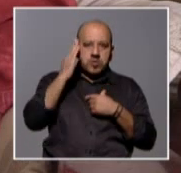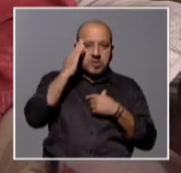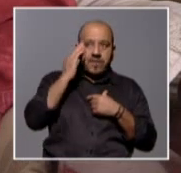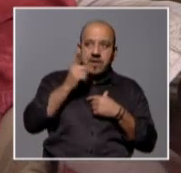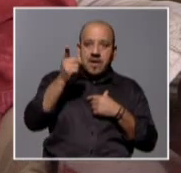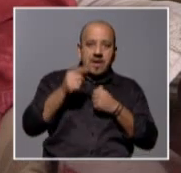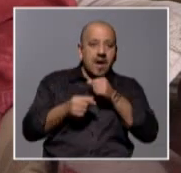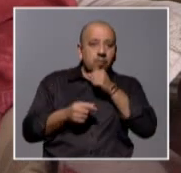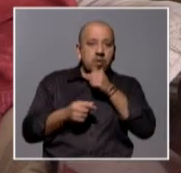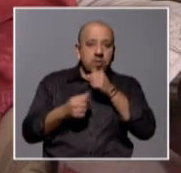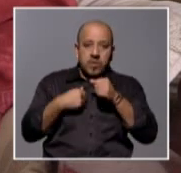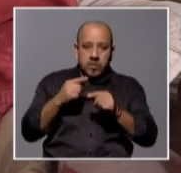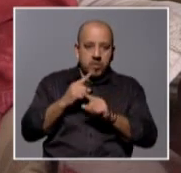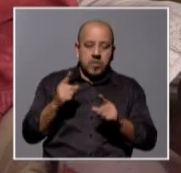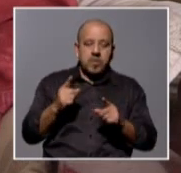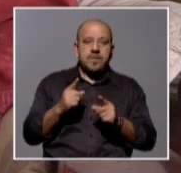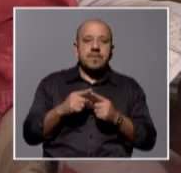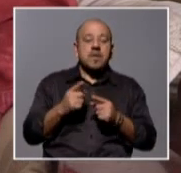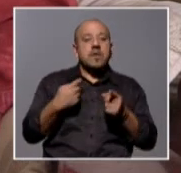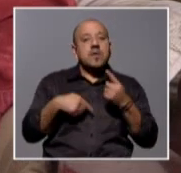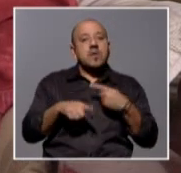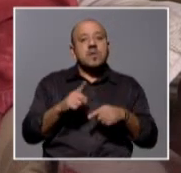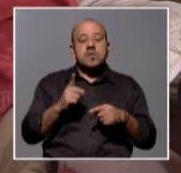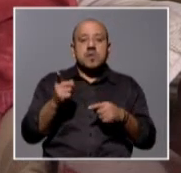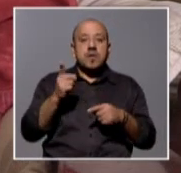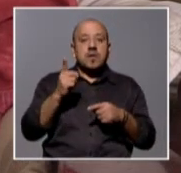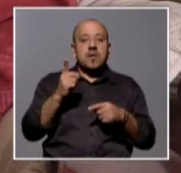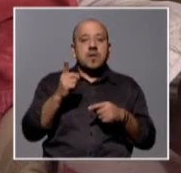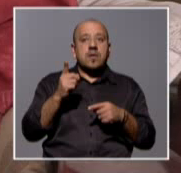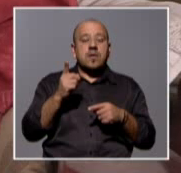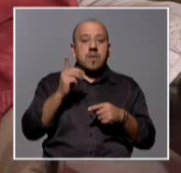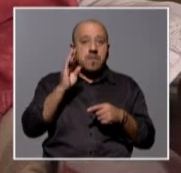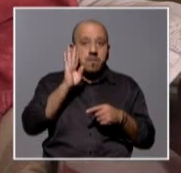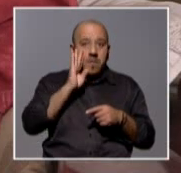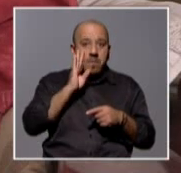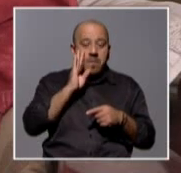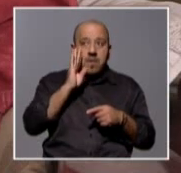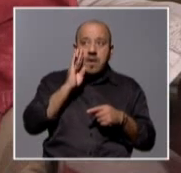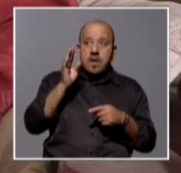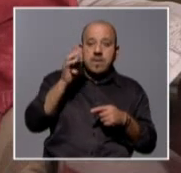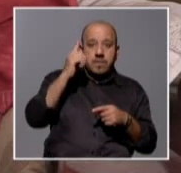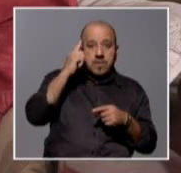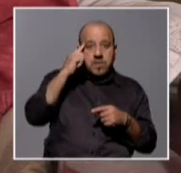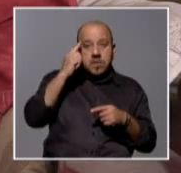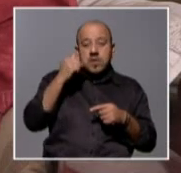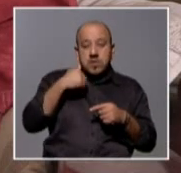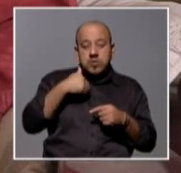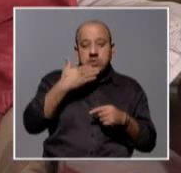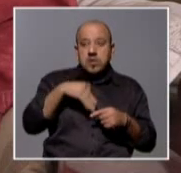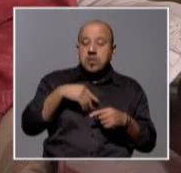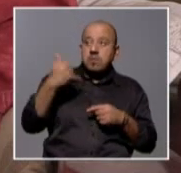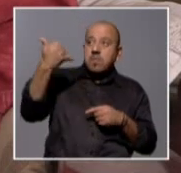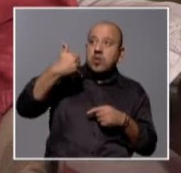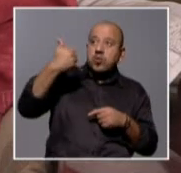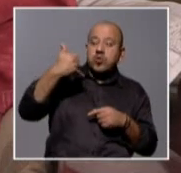abuelo. Y bueno, cuando mi madre creyó que yo podría llegar a entenderlo, me contó